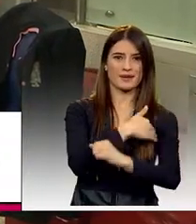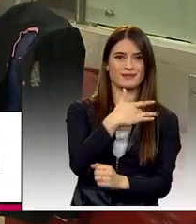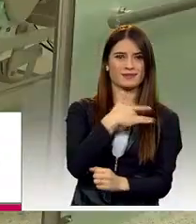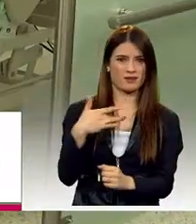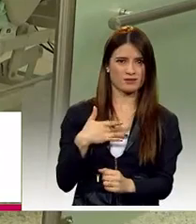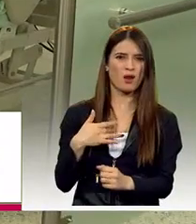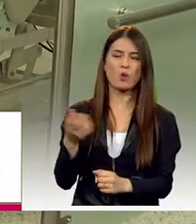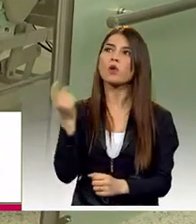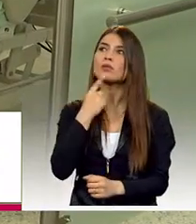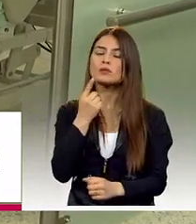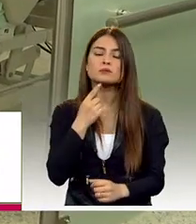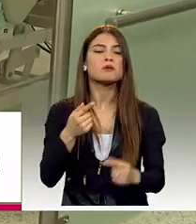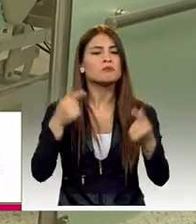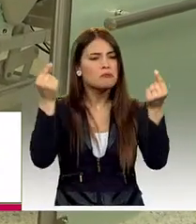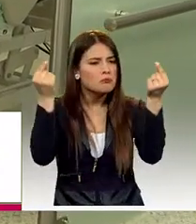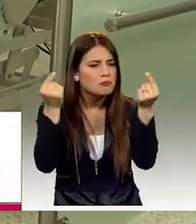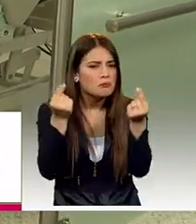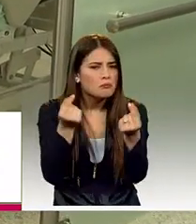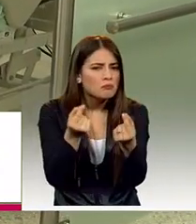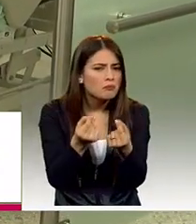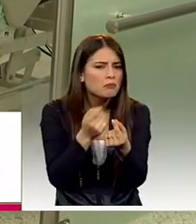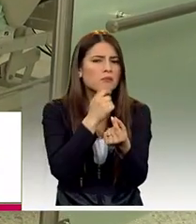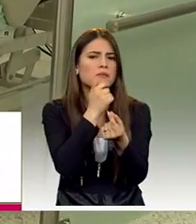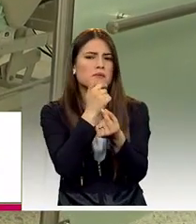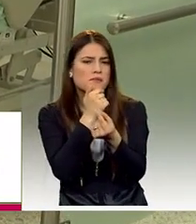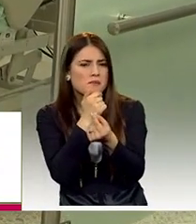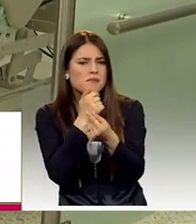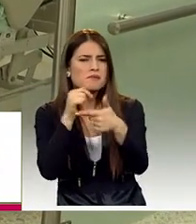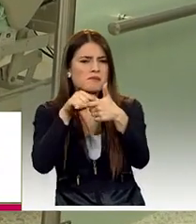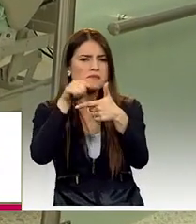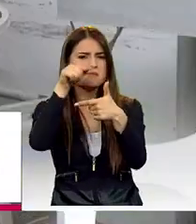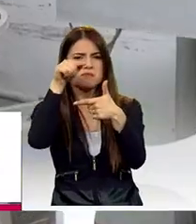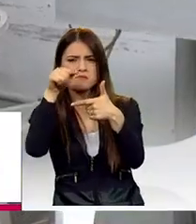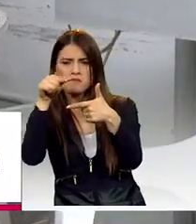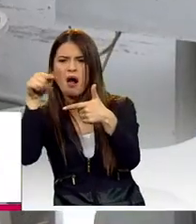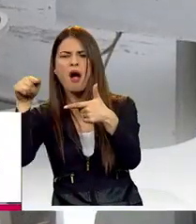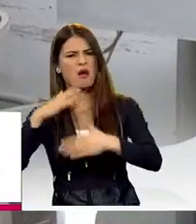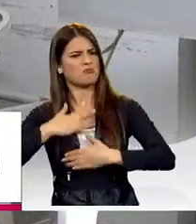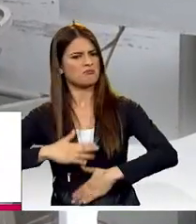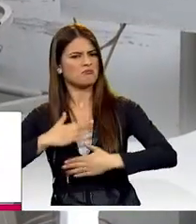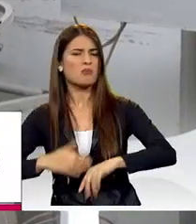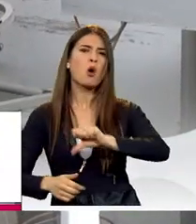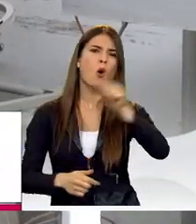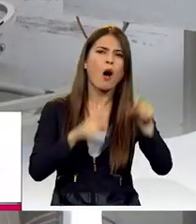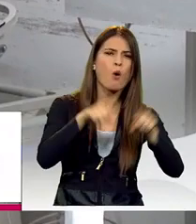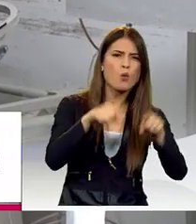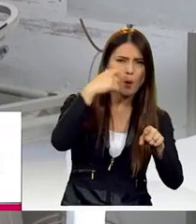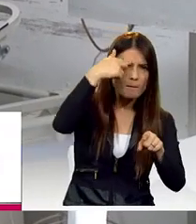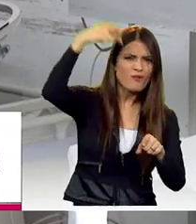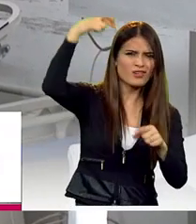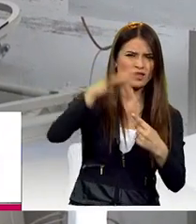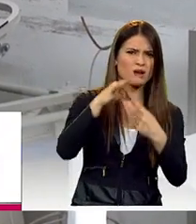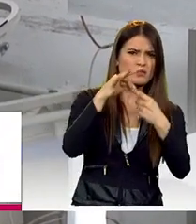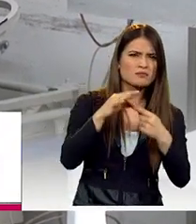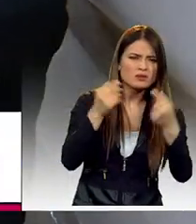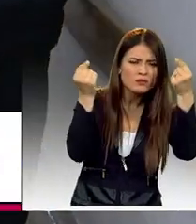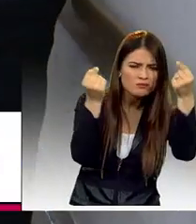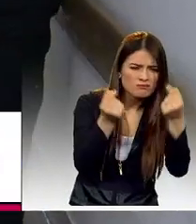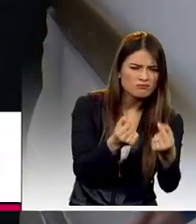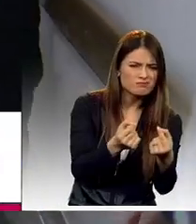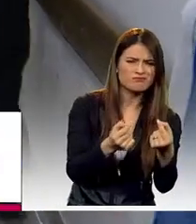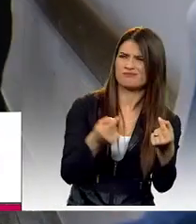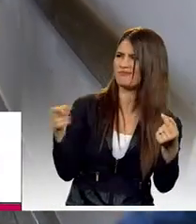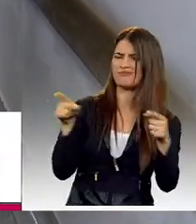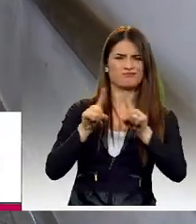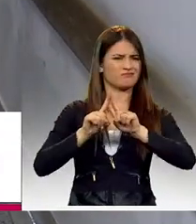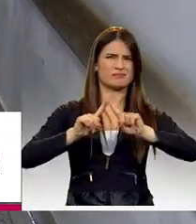del COVID-19 distan de los cálculos de los especialistas, quienes indican que la realidad del número de contagios no se conoce con